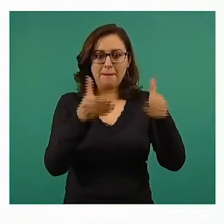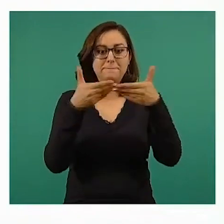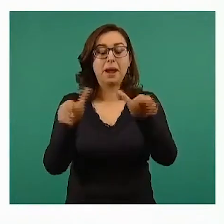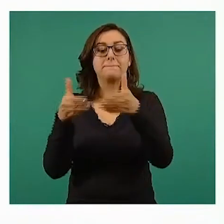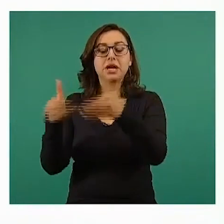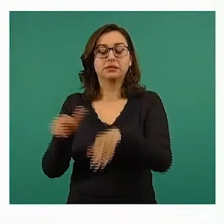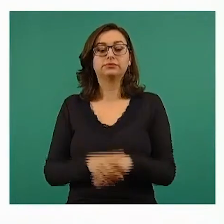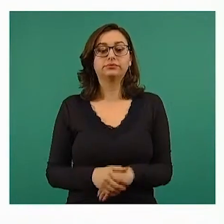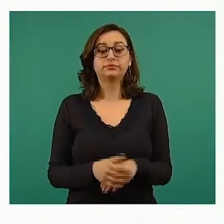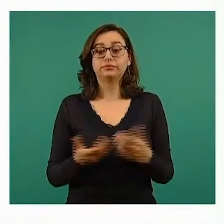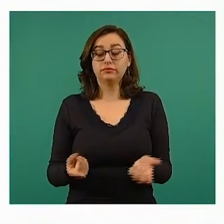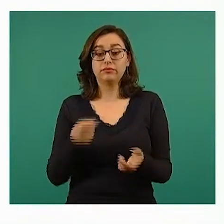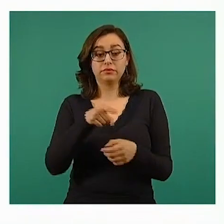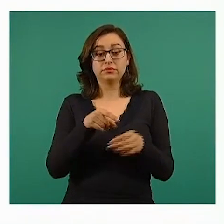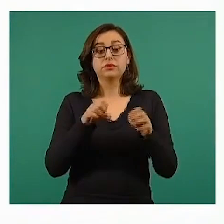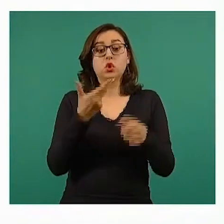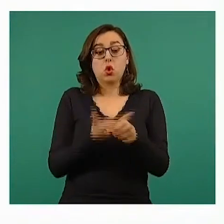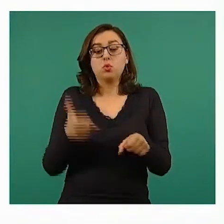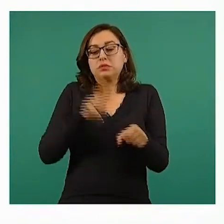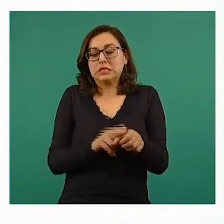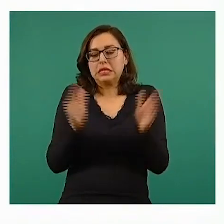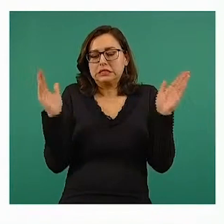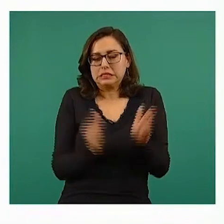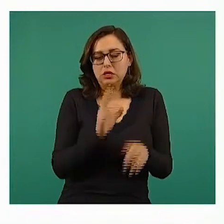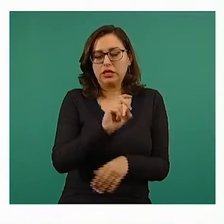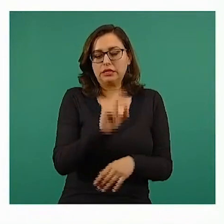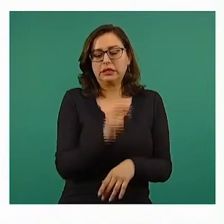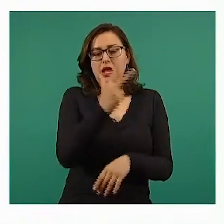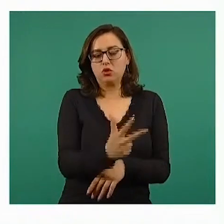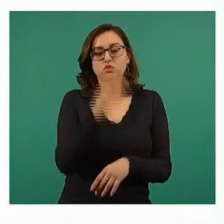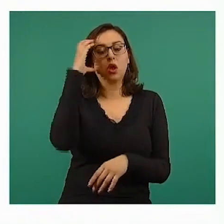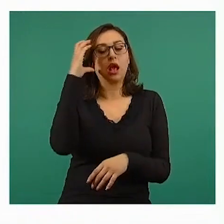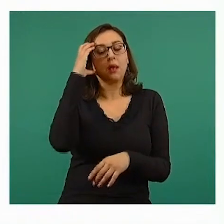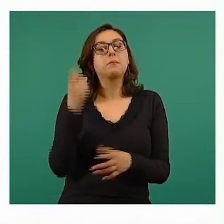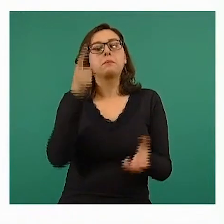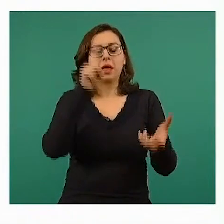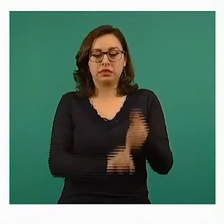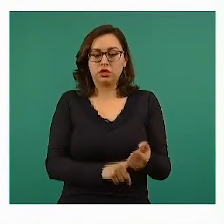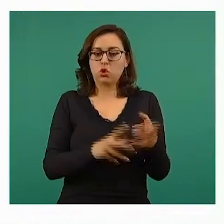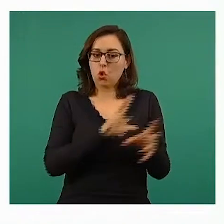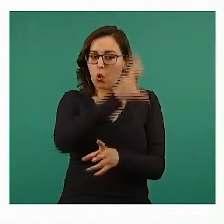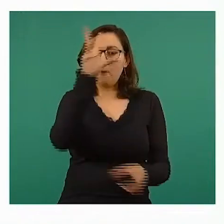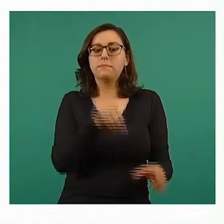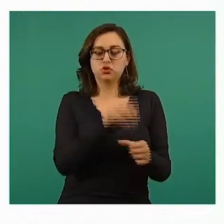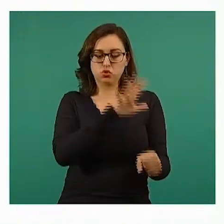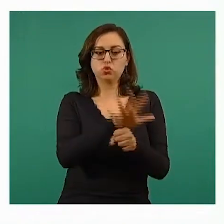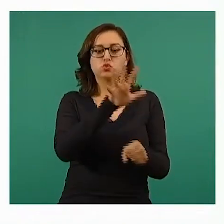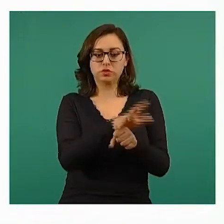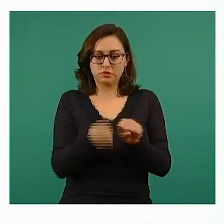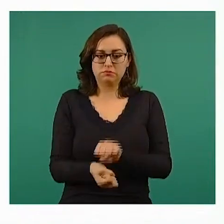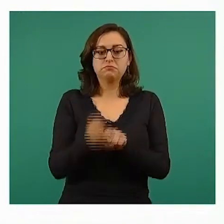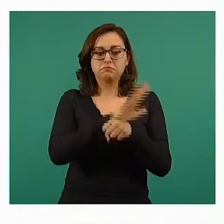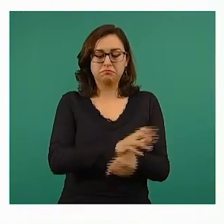hospitales de 38 camas que se encuentran prácticamente a lo largo de todo el país, cuentan con las áreas médicas suficientes para el trabajo